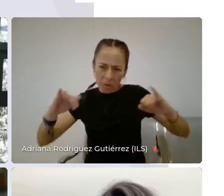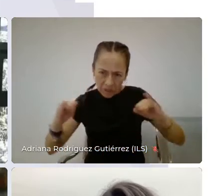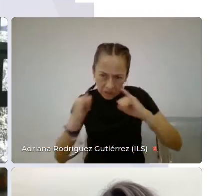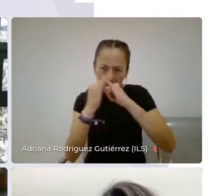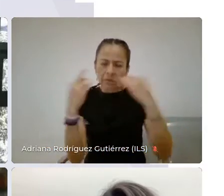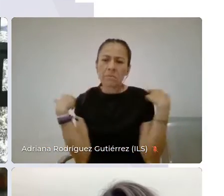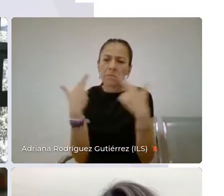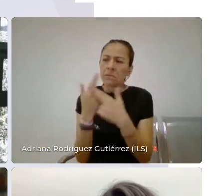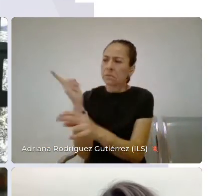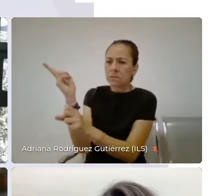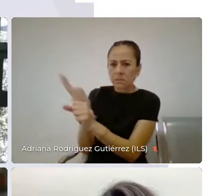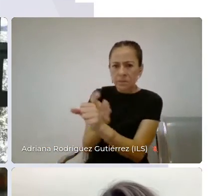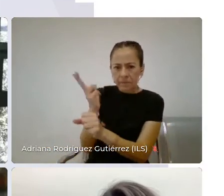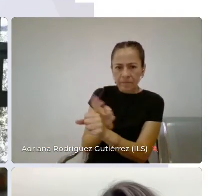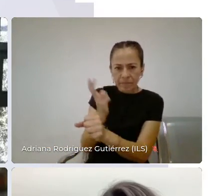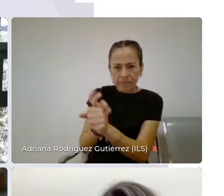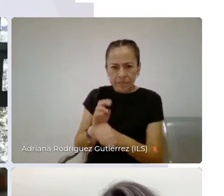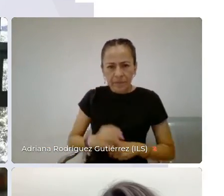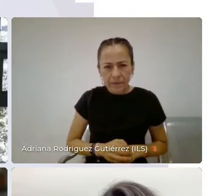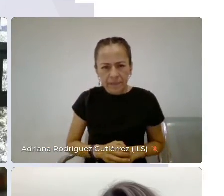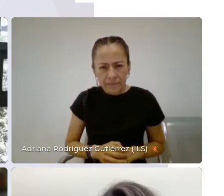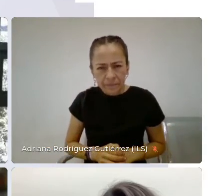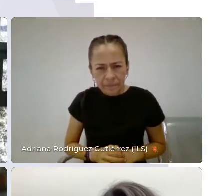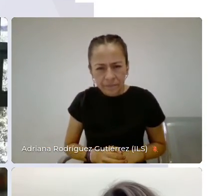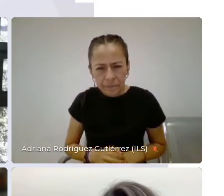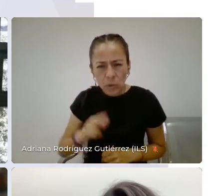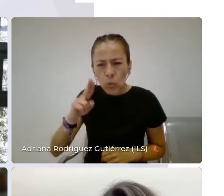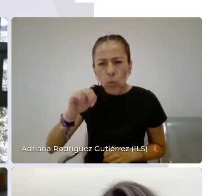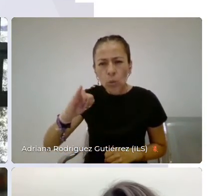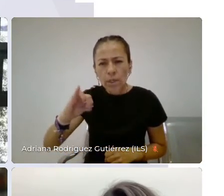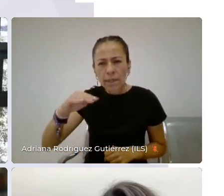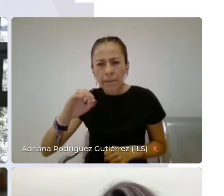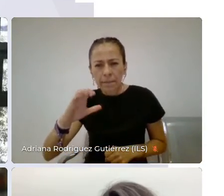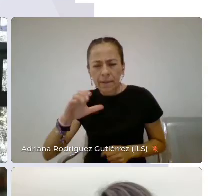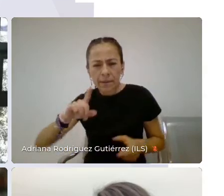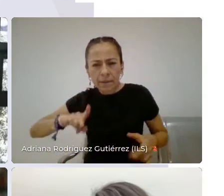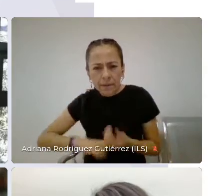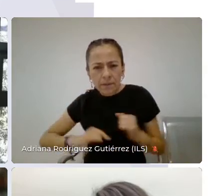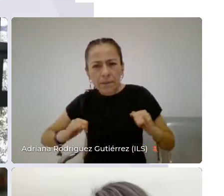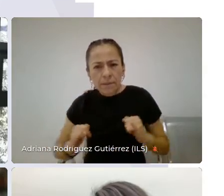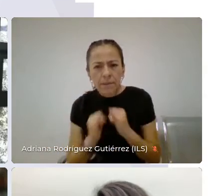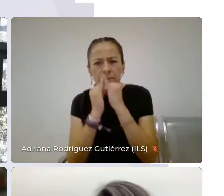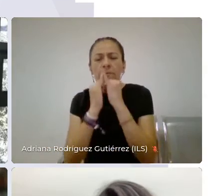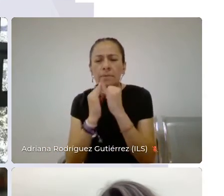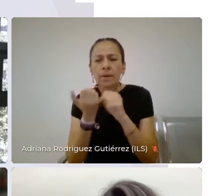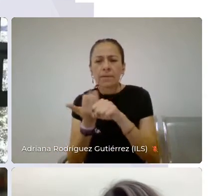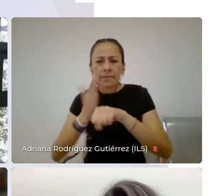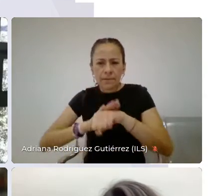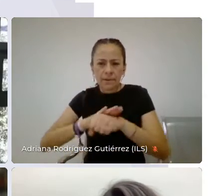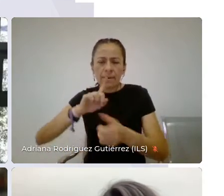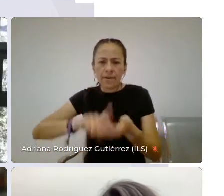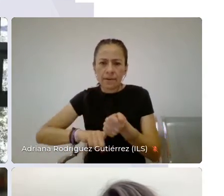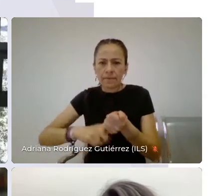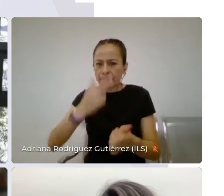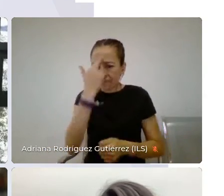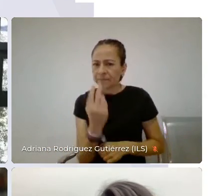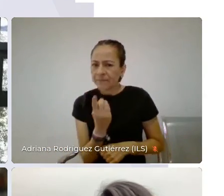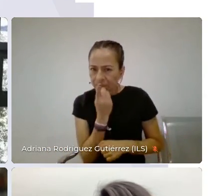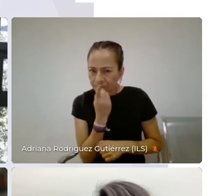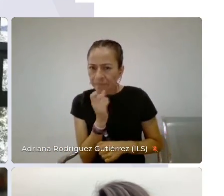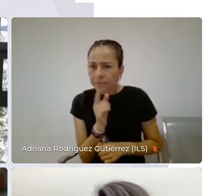invitada del IESA, de la UNIMED, del Instituto Nacional de Administración Pública en República Dominicana, en la Cátedra